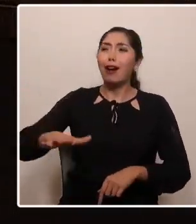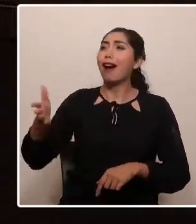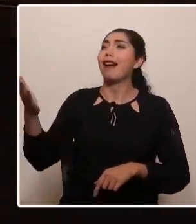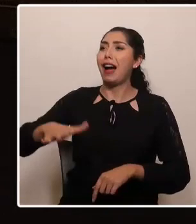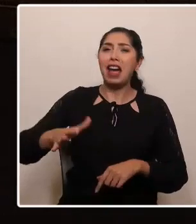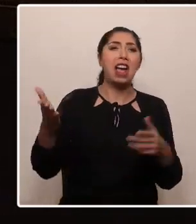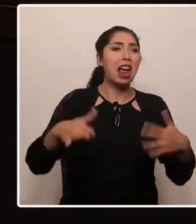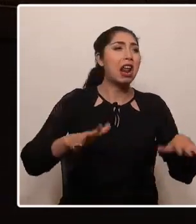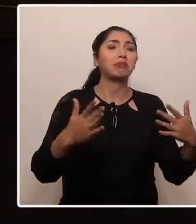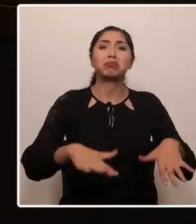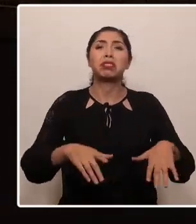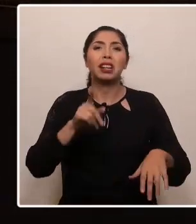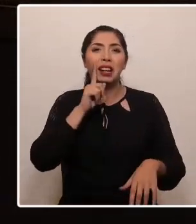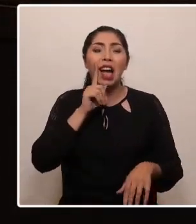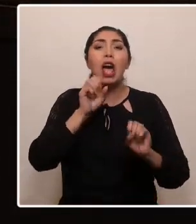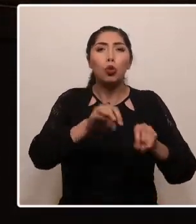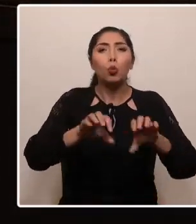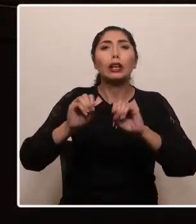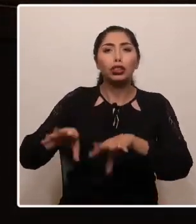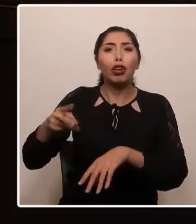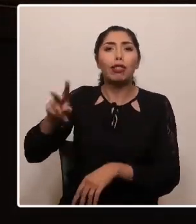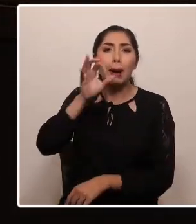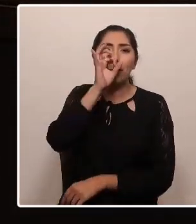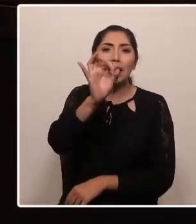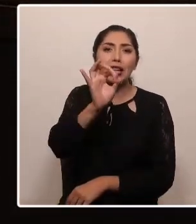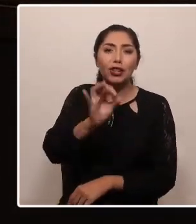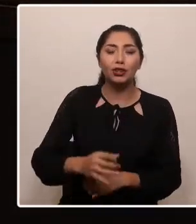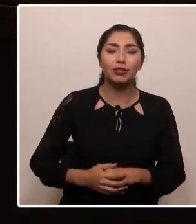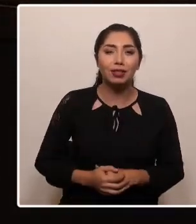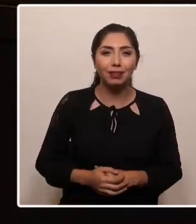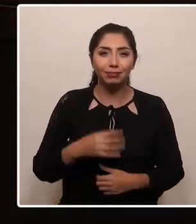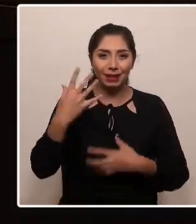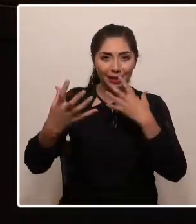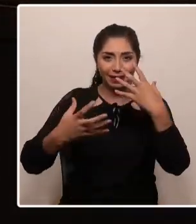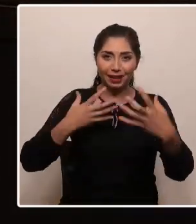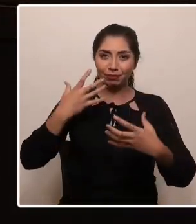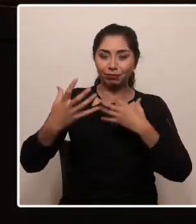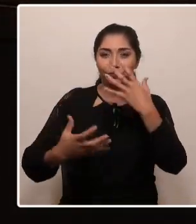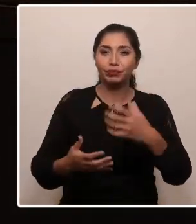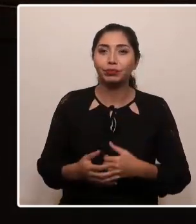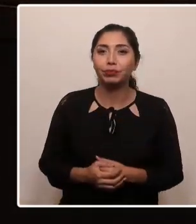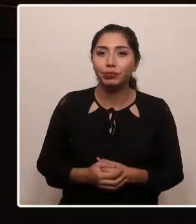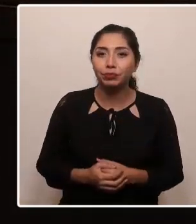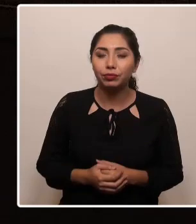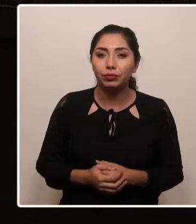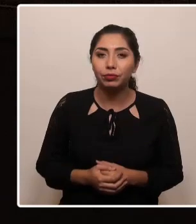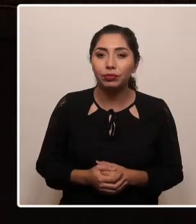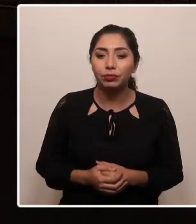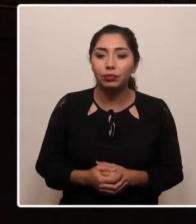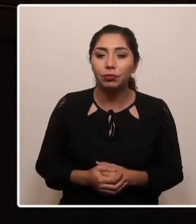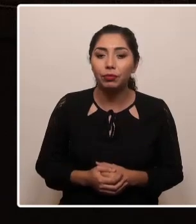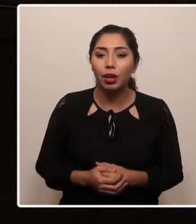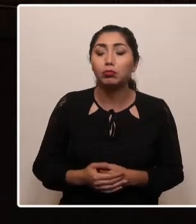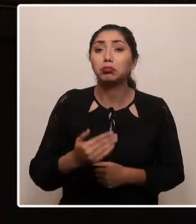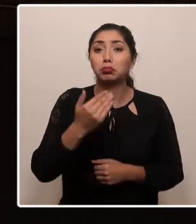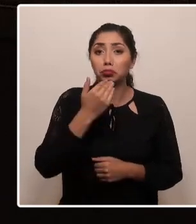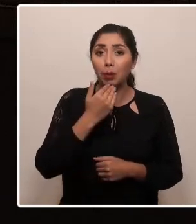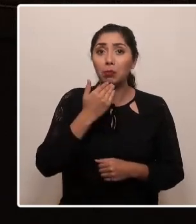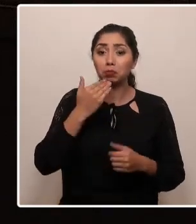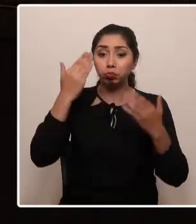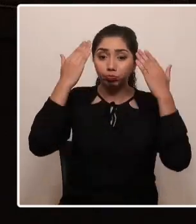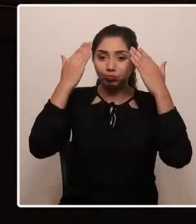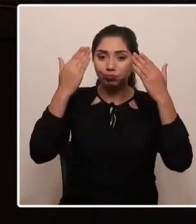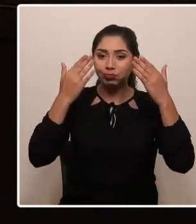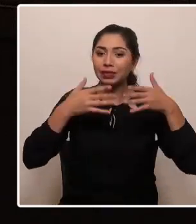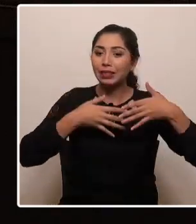iba a caer la educación de Pinochet. Y no quiero terminar mi intervención, por supuesto, saludando a Revolución